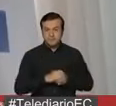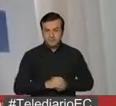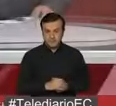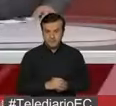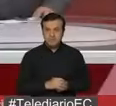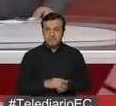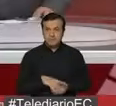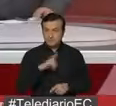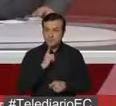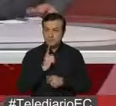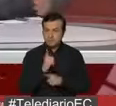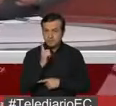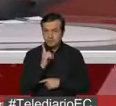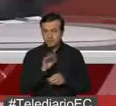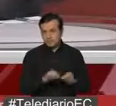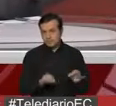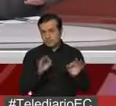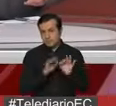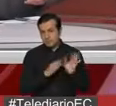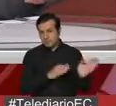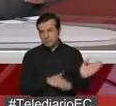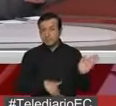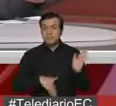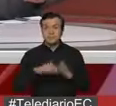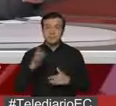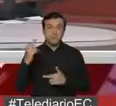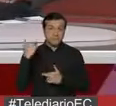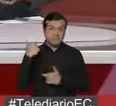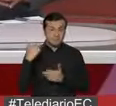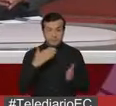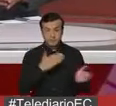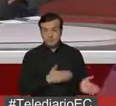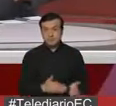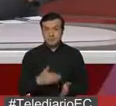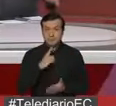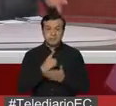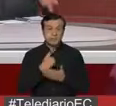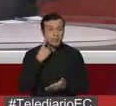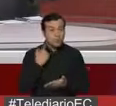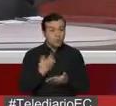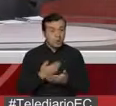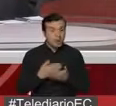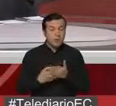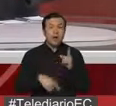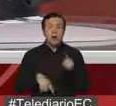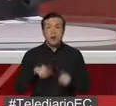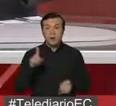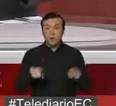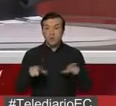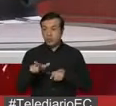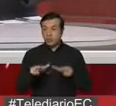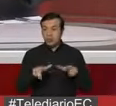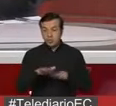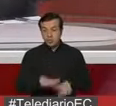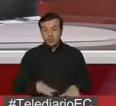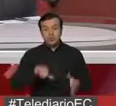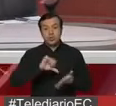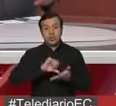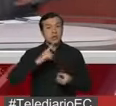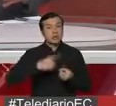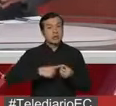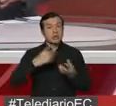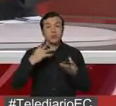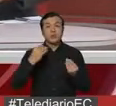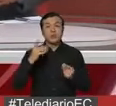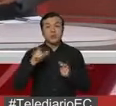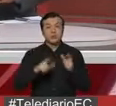Claro, ahí es necesario asumir una mayor corresponsabilidad porque ha sido evidente que en varios sectores de la ciudad de Quito muchas